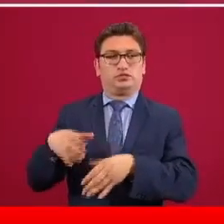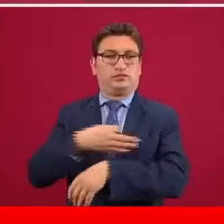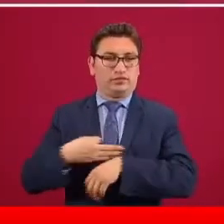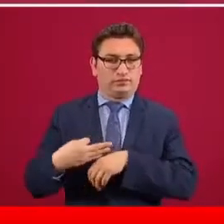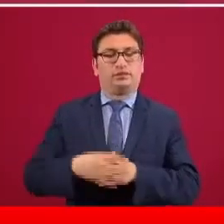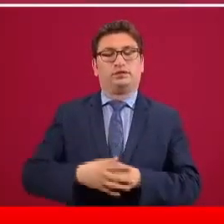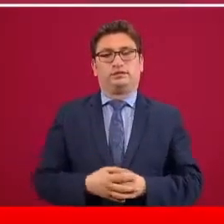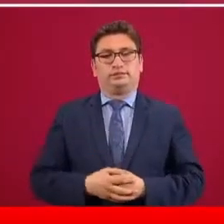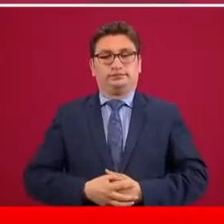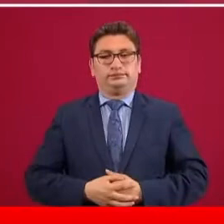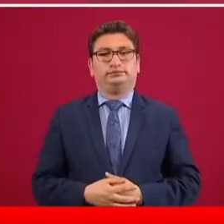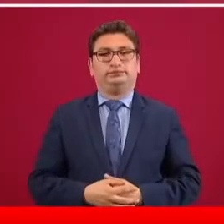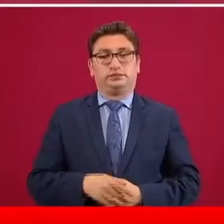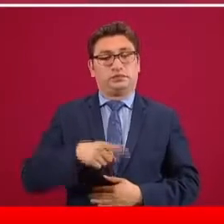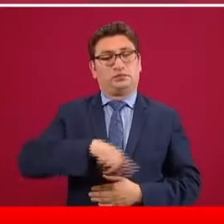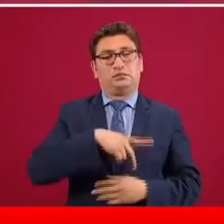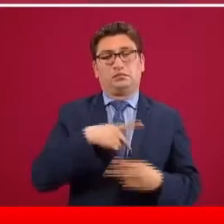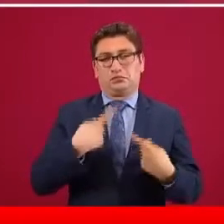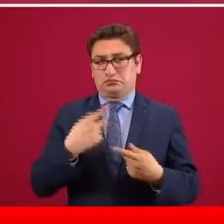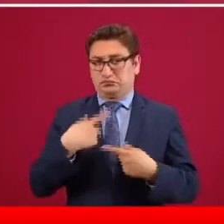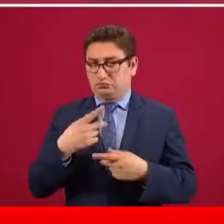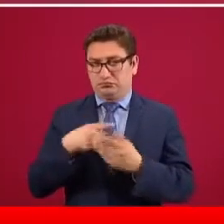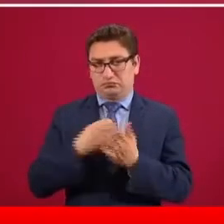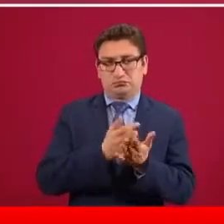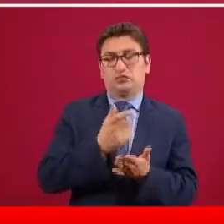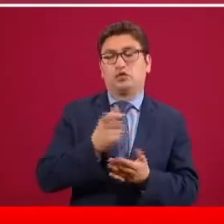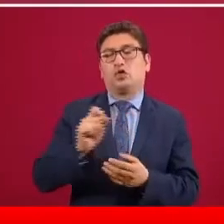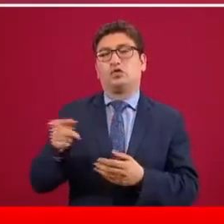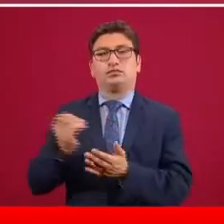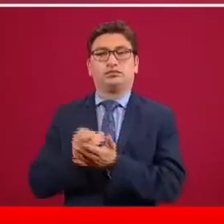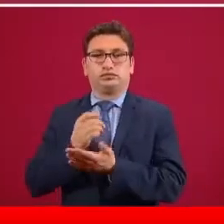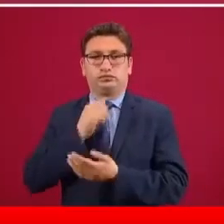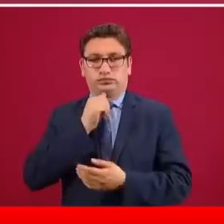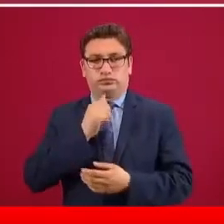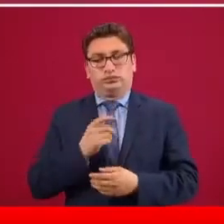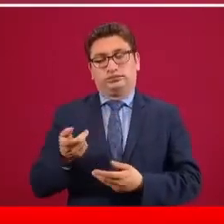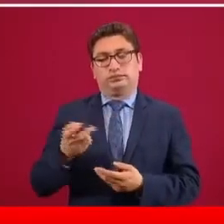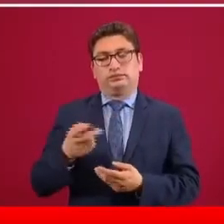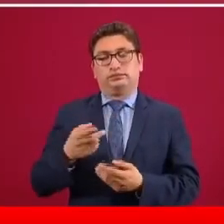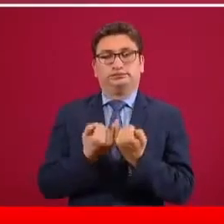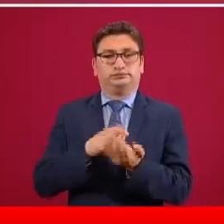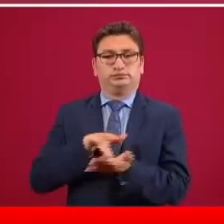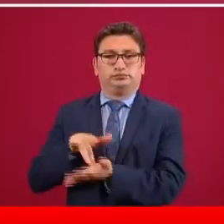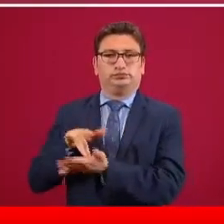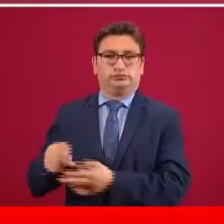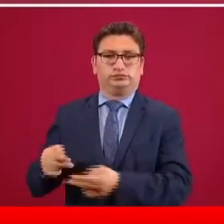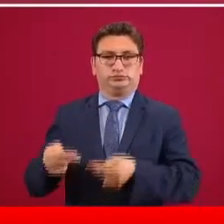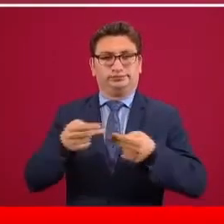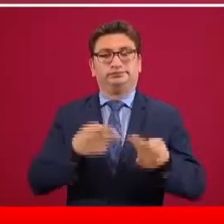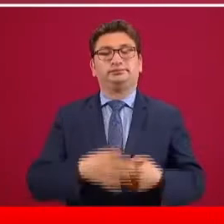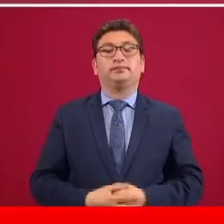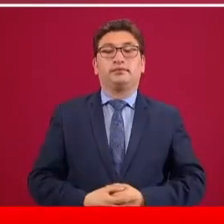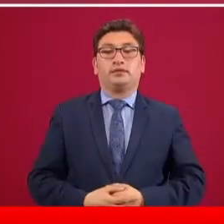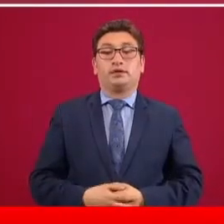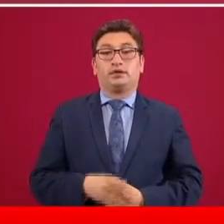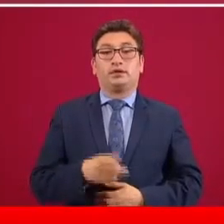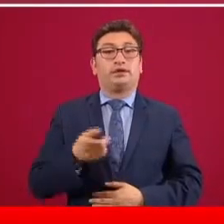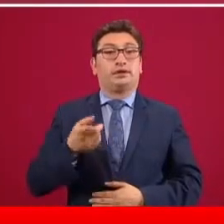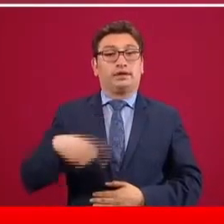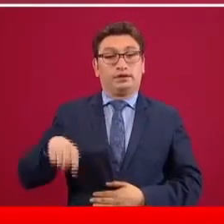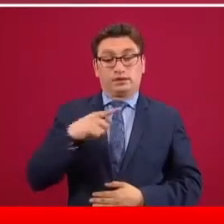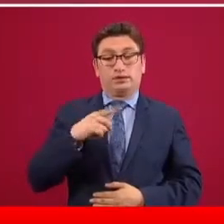formal y del sector informal entonces vamos a qué exponga